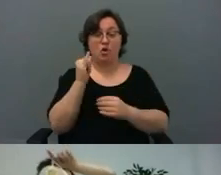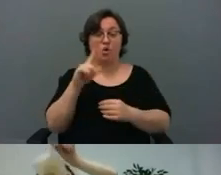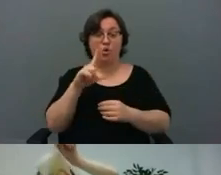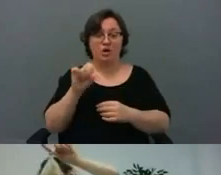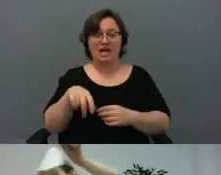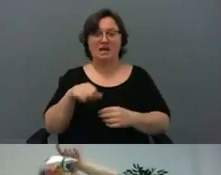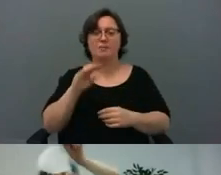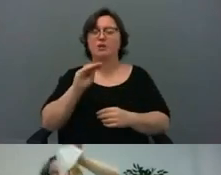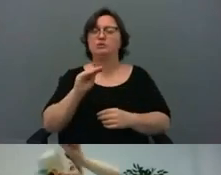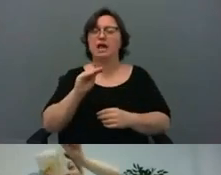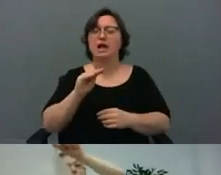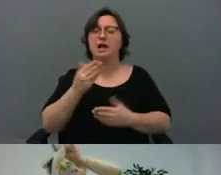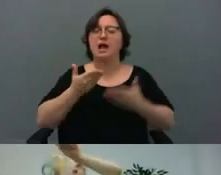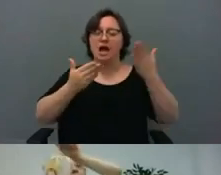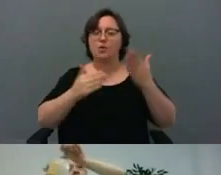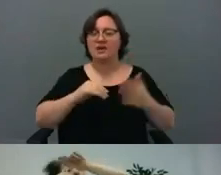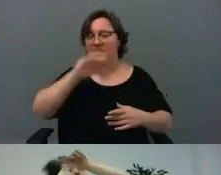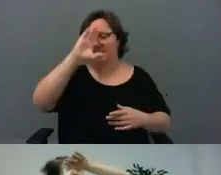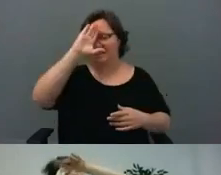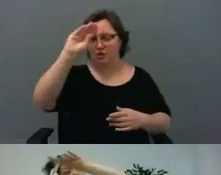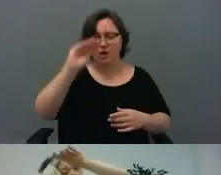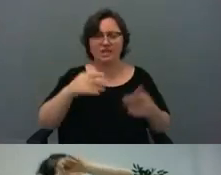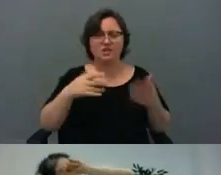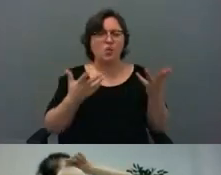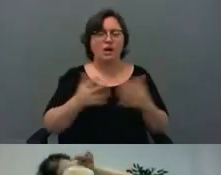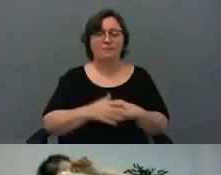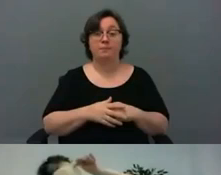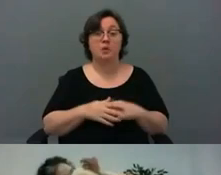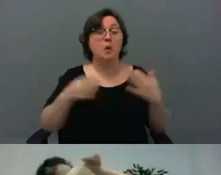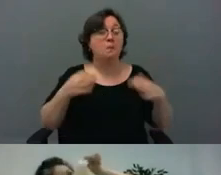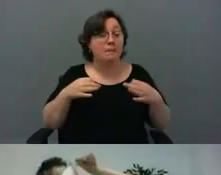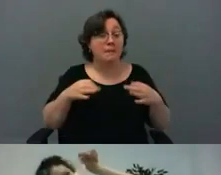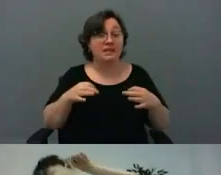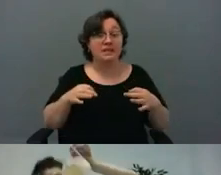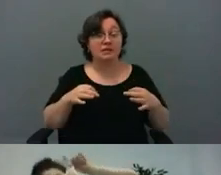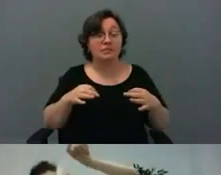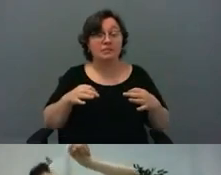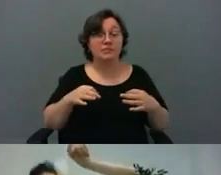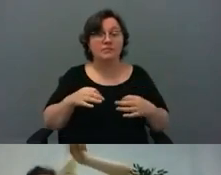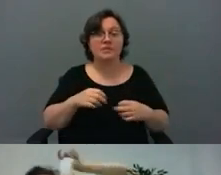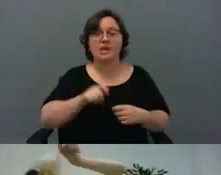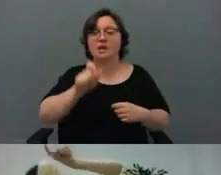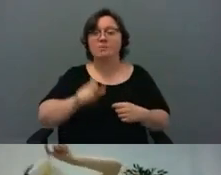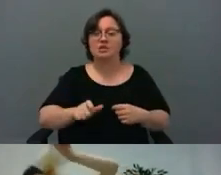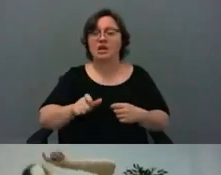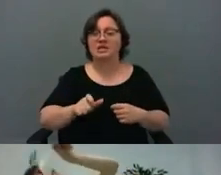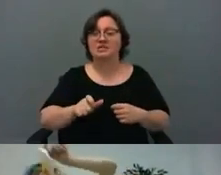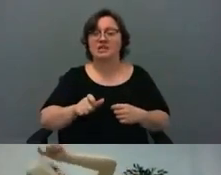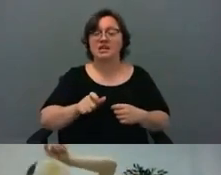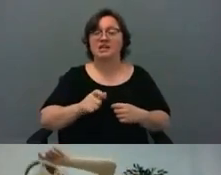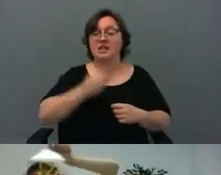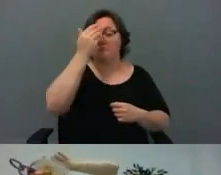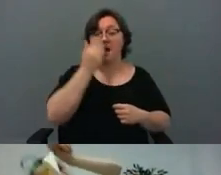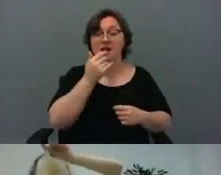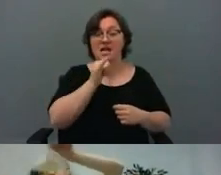ayudas intelectuales hay. Generalmente, cuando estamos ante discapacidad intelectual asociada a la